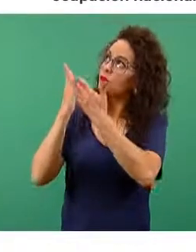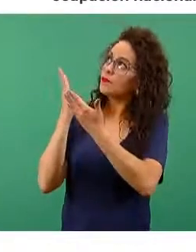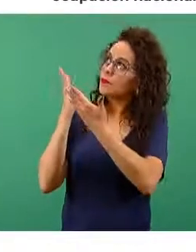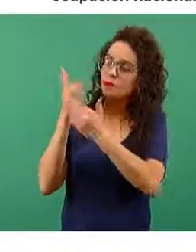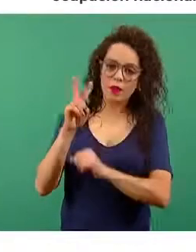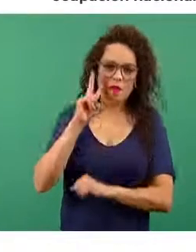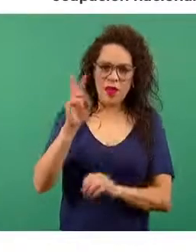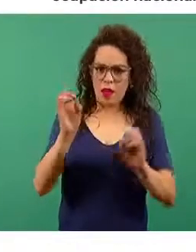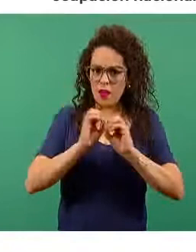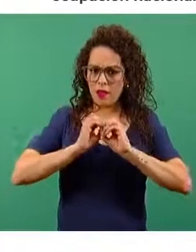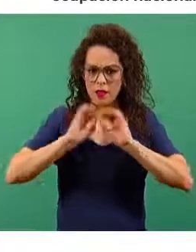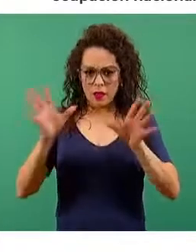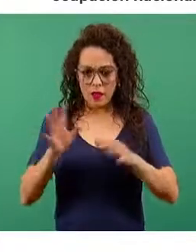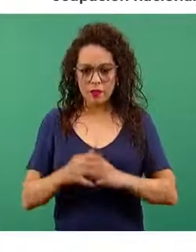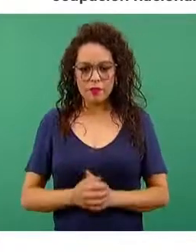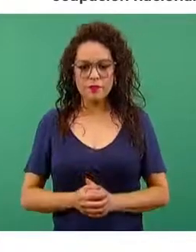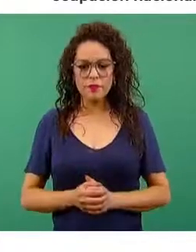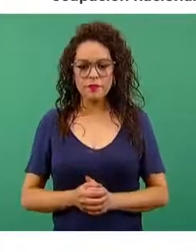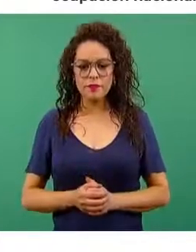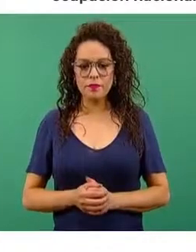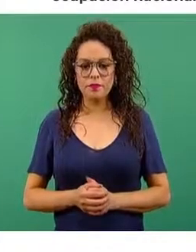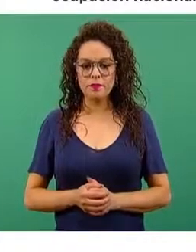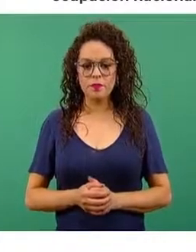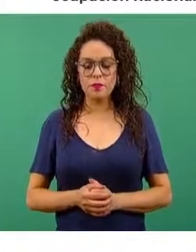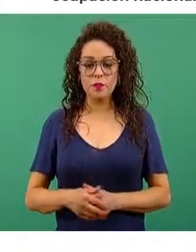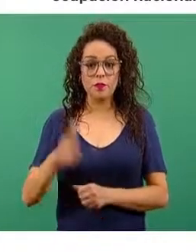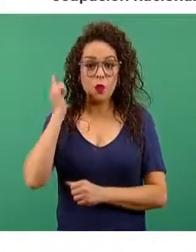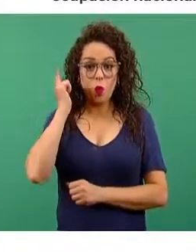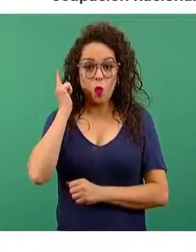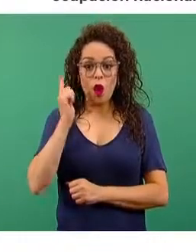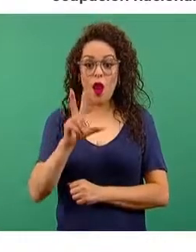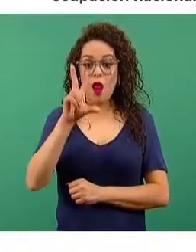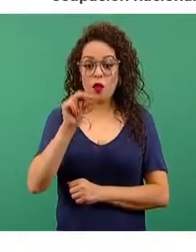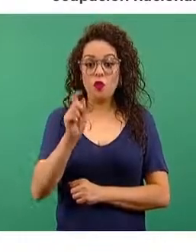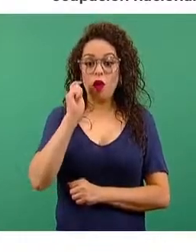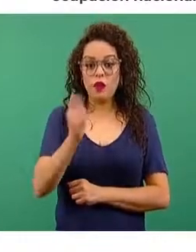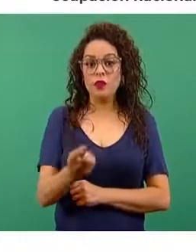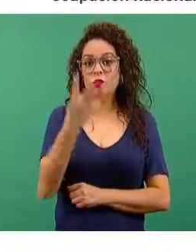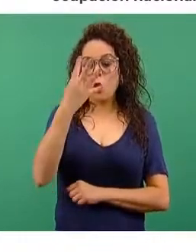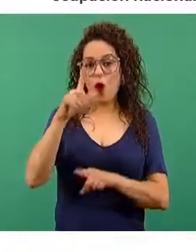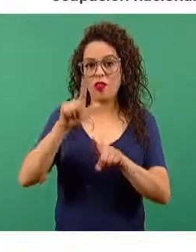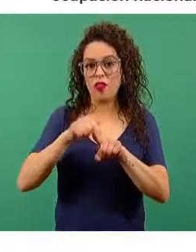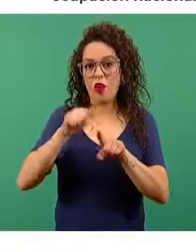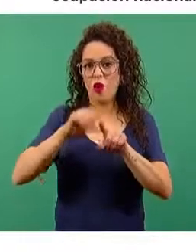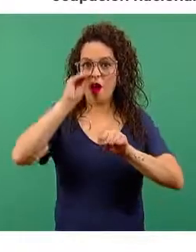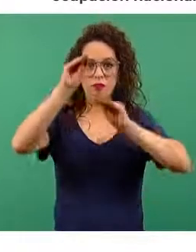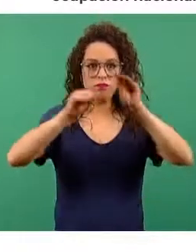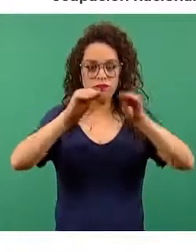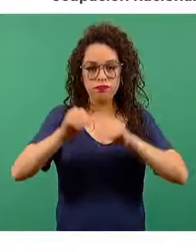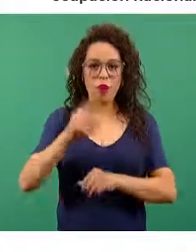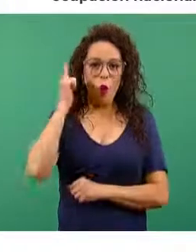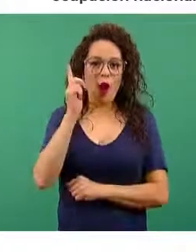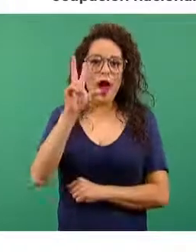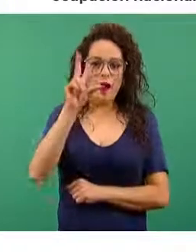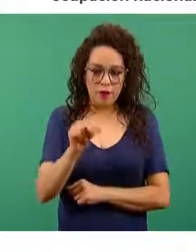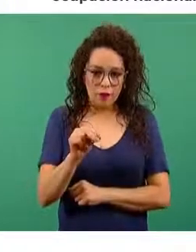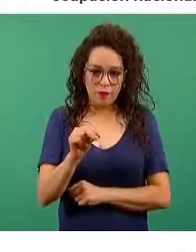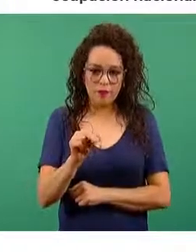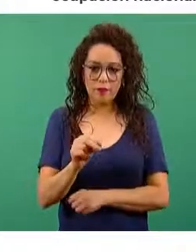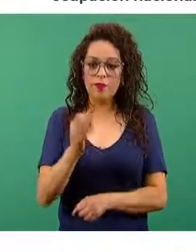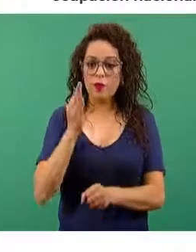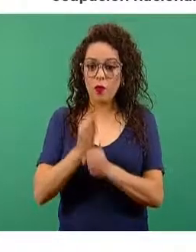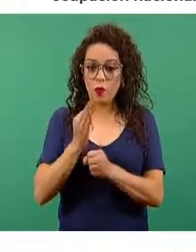puede pintar y que esperemos que no se pinte otra vez de cuatro colores. Estos 4 niveles que